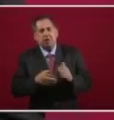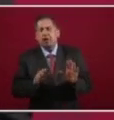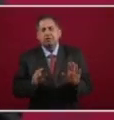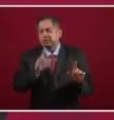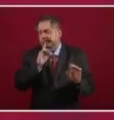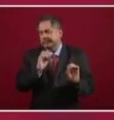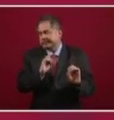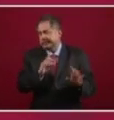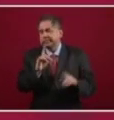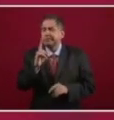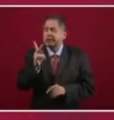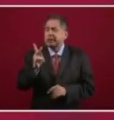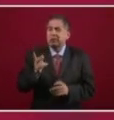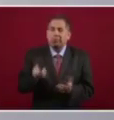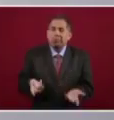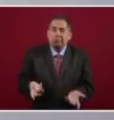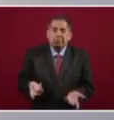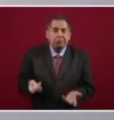pero